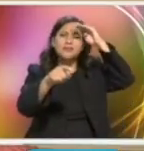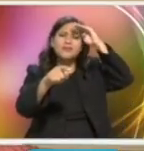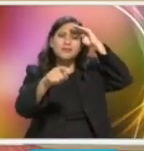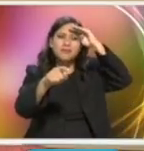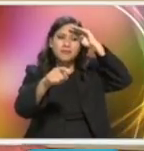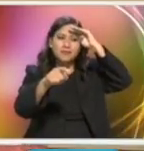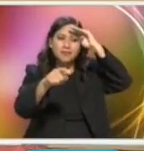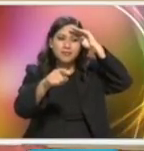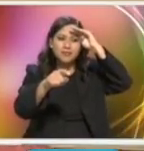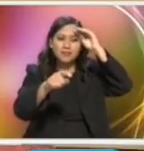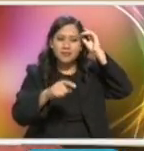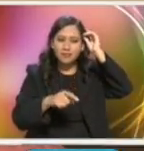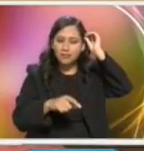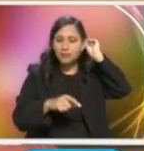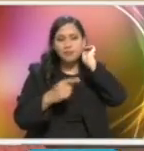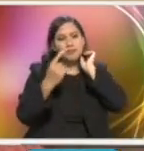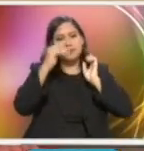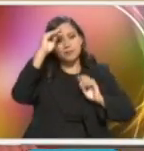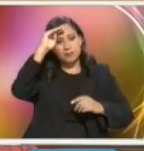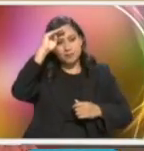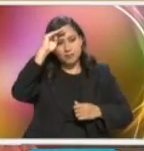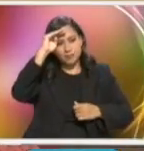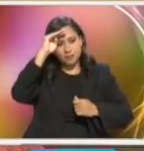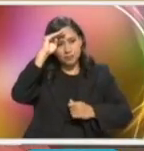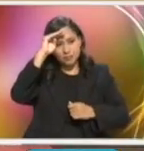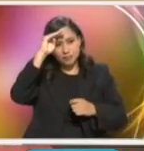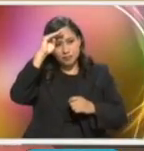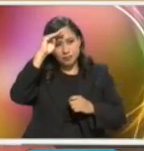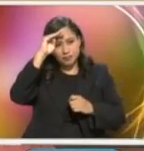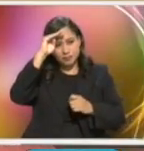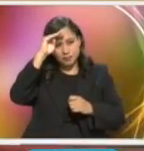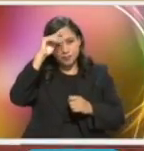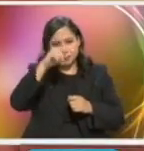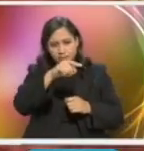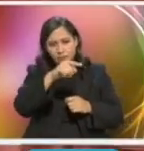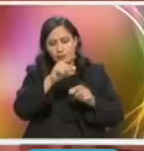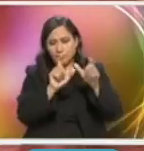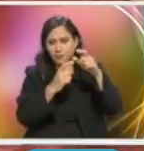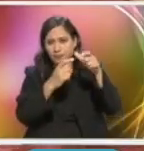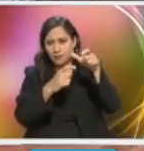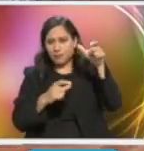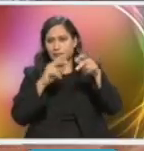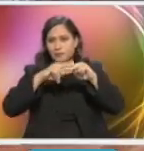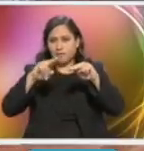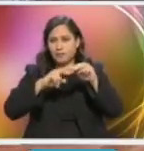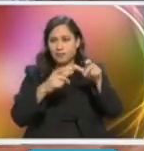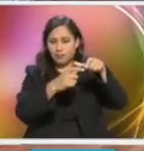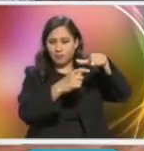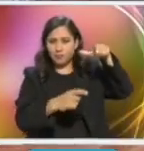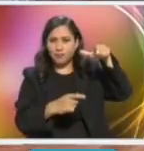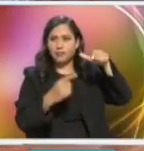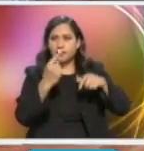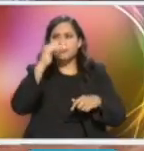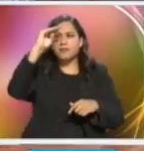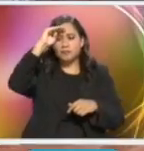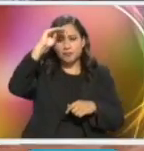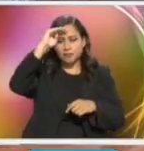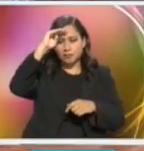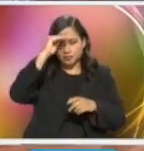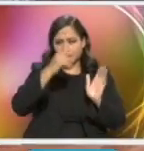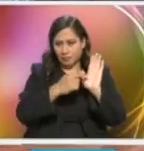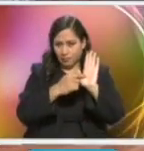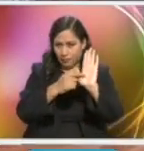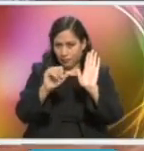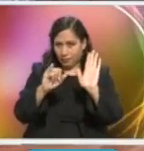Ay. Ahí la estamos Todavía viendo. no sale. Sí, ahí está. Ah, aquí. Ahí déjala para que la podamos